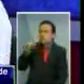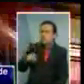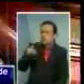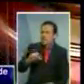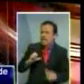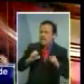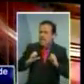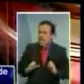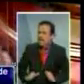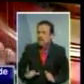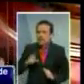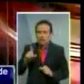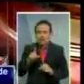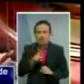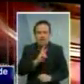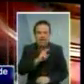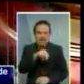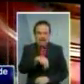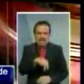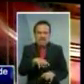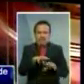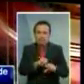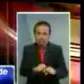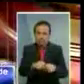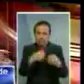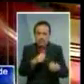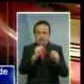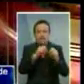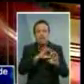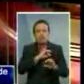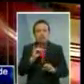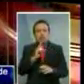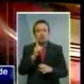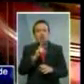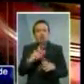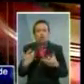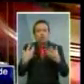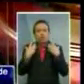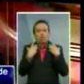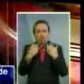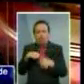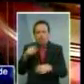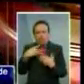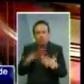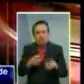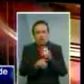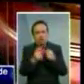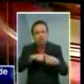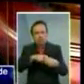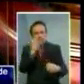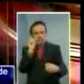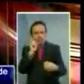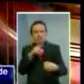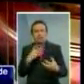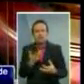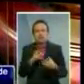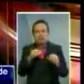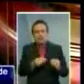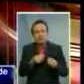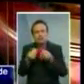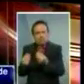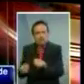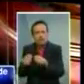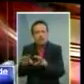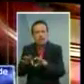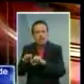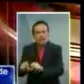que usted ocupe un cupo de Renovación Nacional, no alcanza a asumir su legislatura cuando ya haya renunciado al partido que le dio la posibilidad